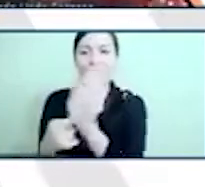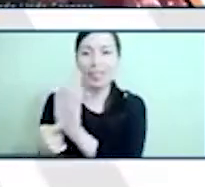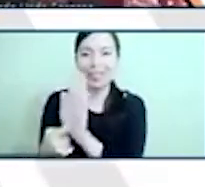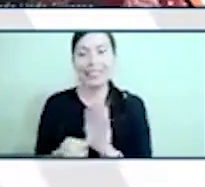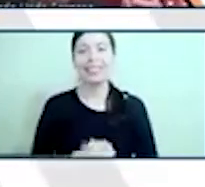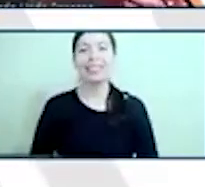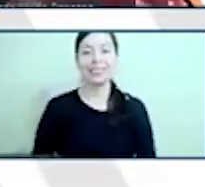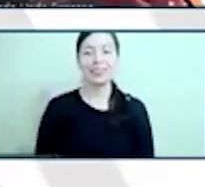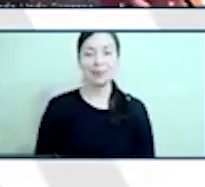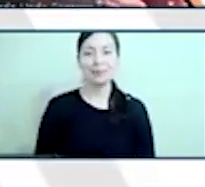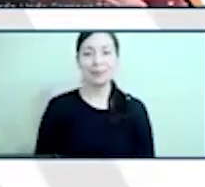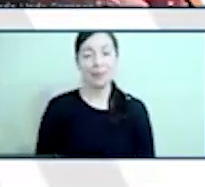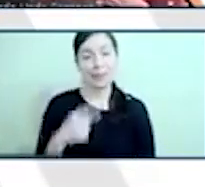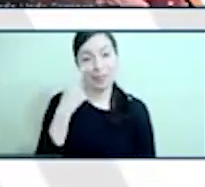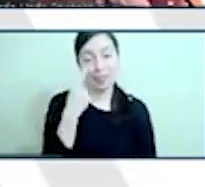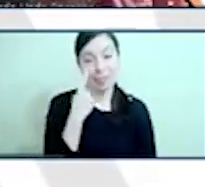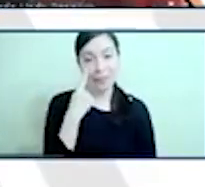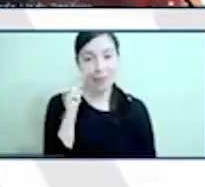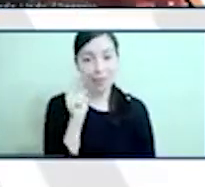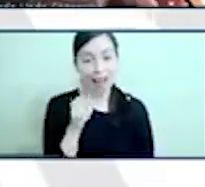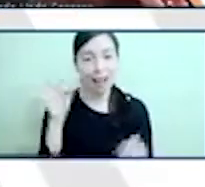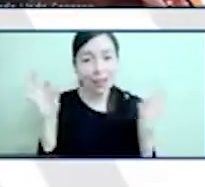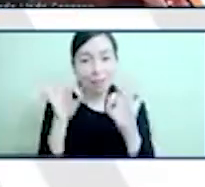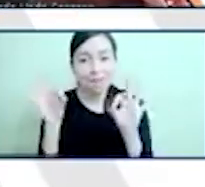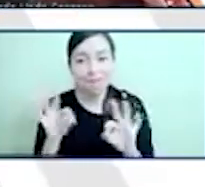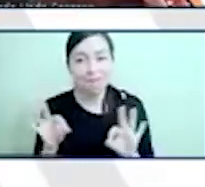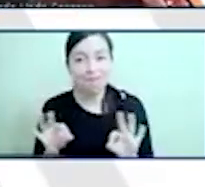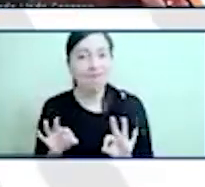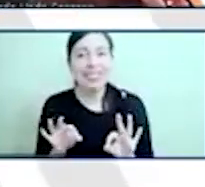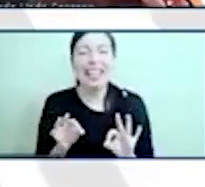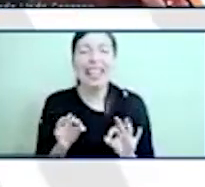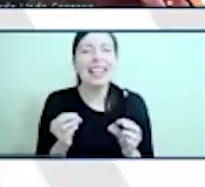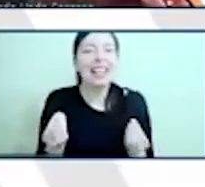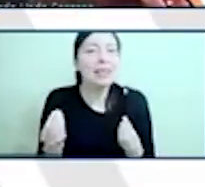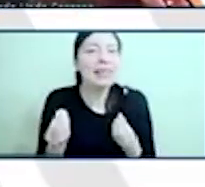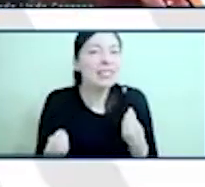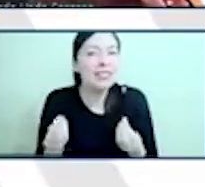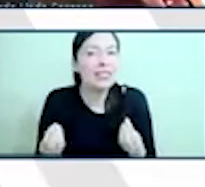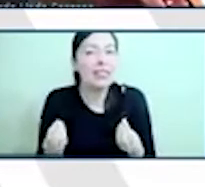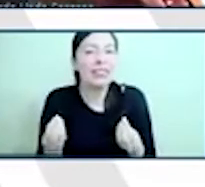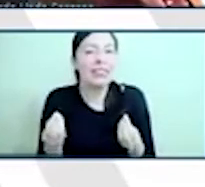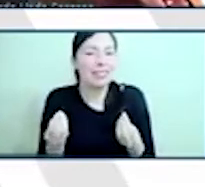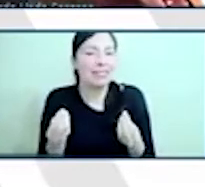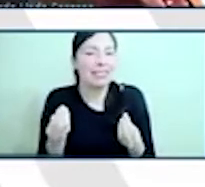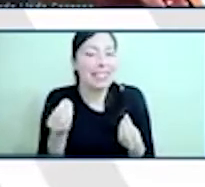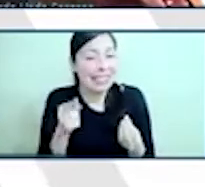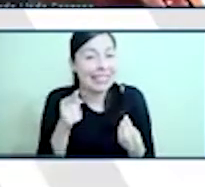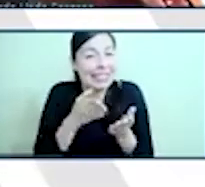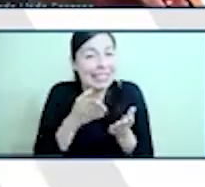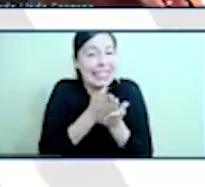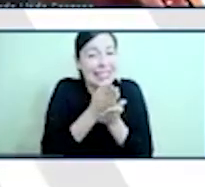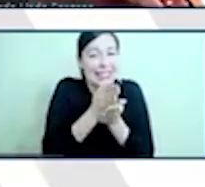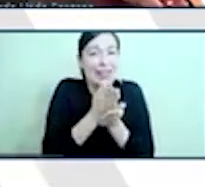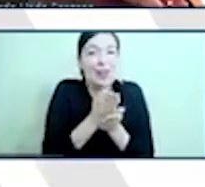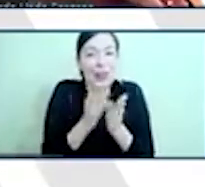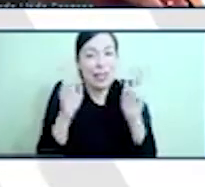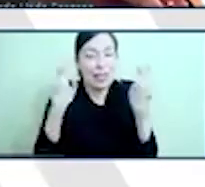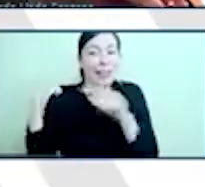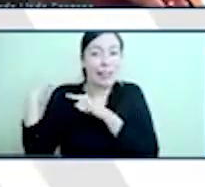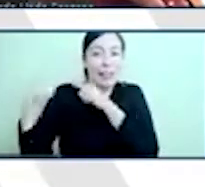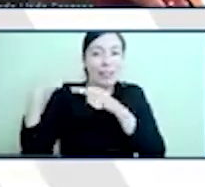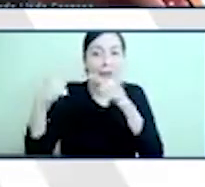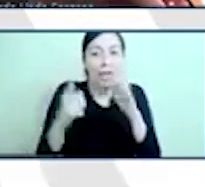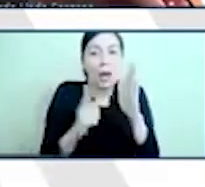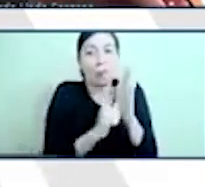más aterrizadamente qué es lo que en realidad pasó durante este inicio de la carrera espacial.